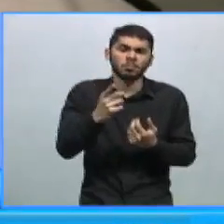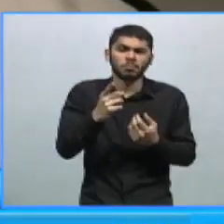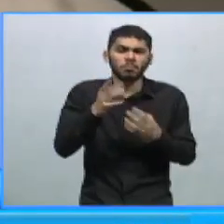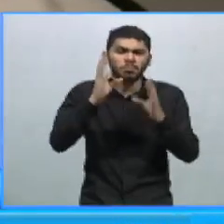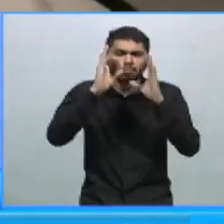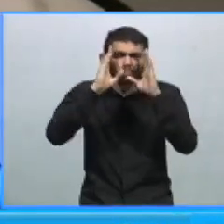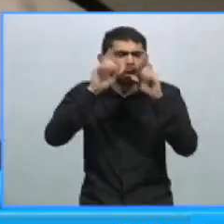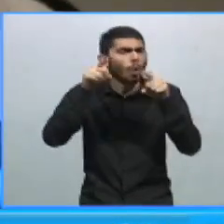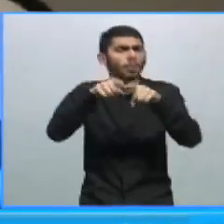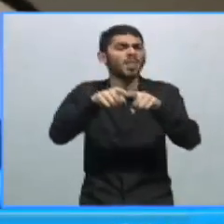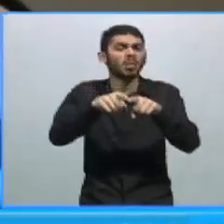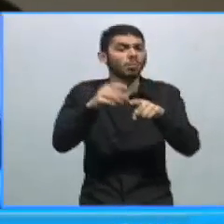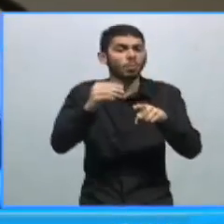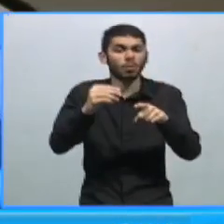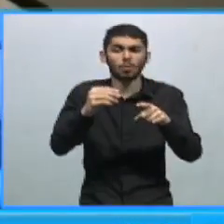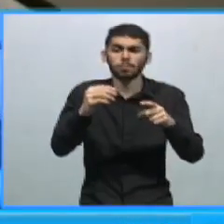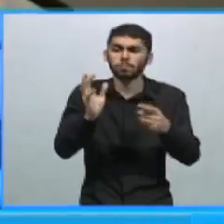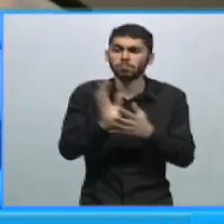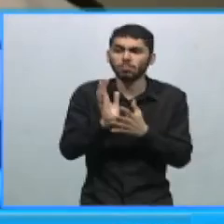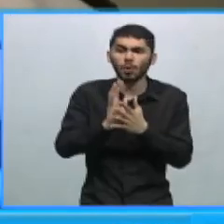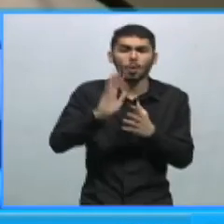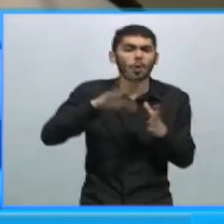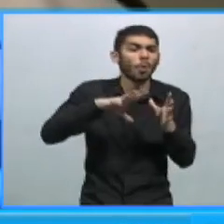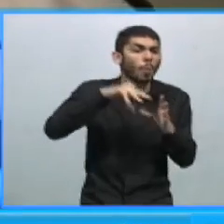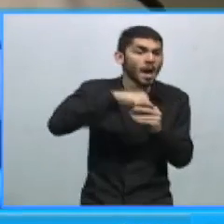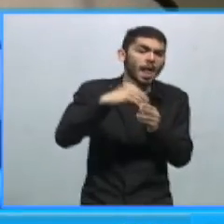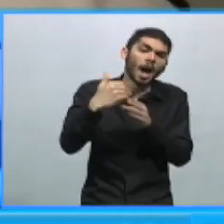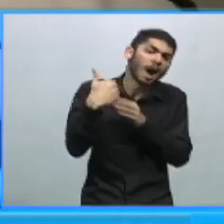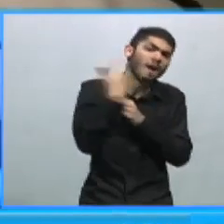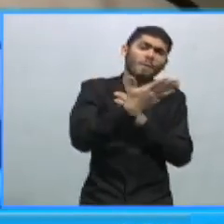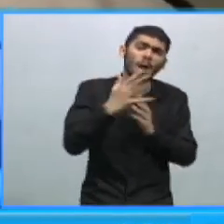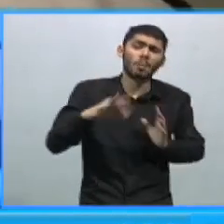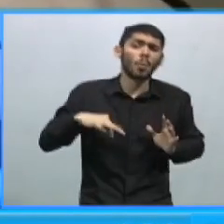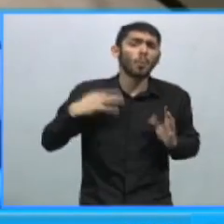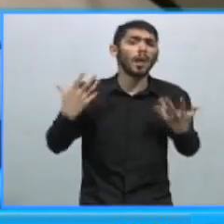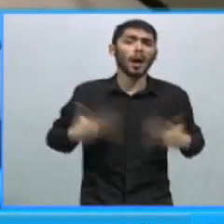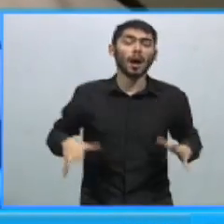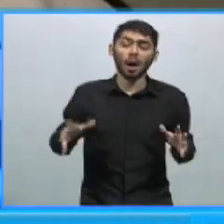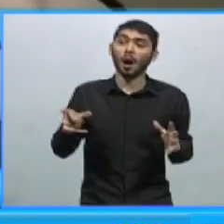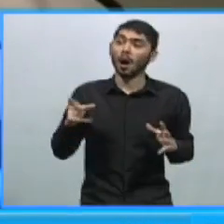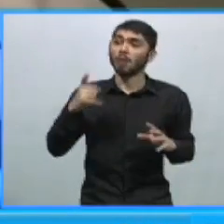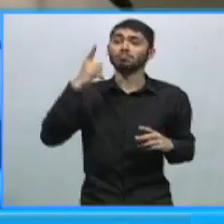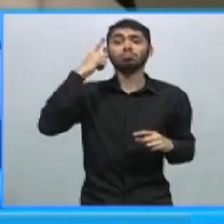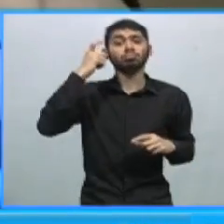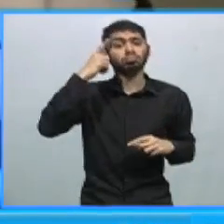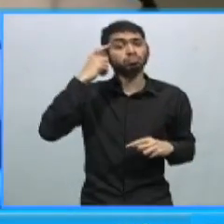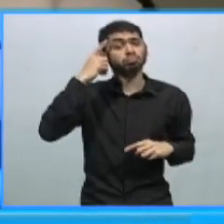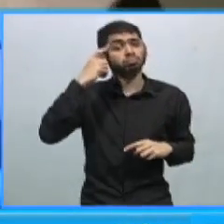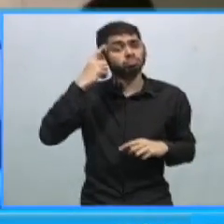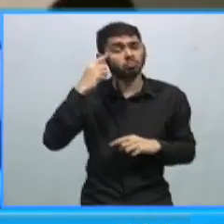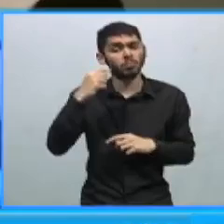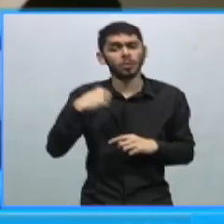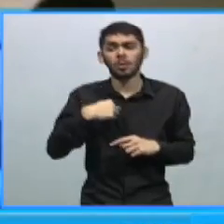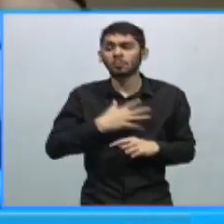chicos puedan tener mejores herramientas para vivir fuera del basque en la vida eh lo que realmente me causaría satisfacción sería